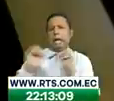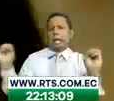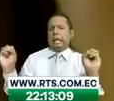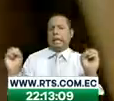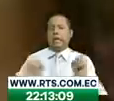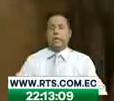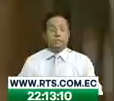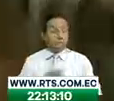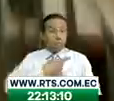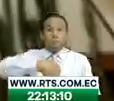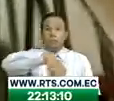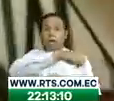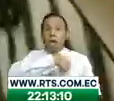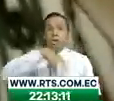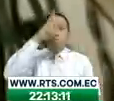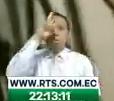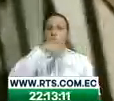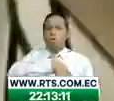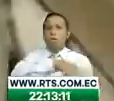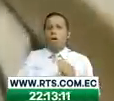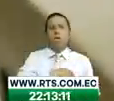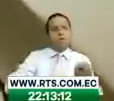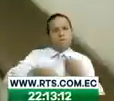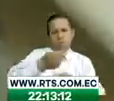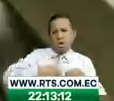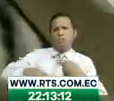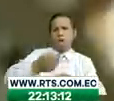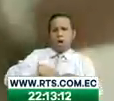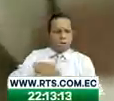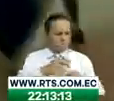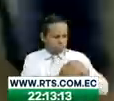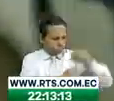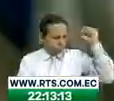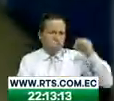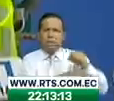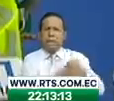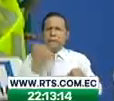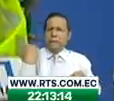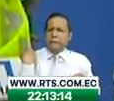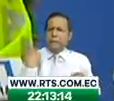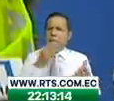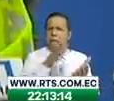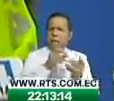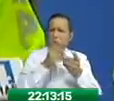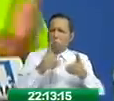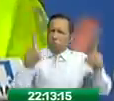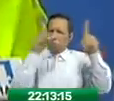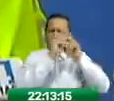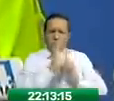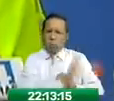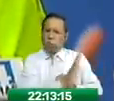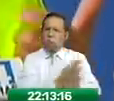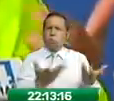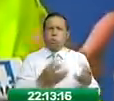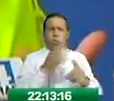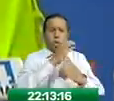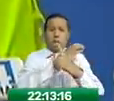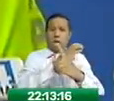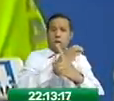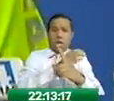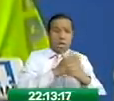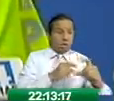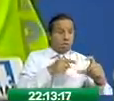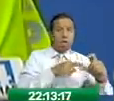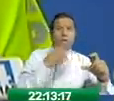los tramitadores, en otras palabras. Encontramos documentación, encontramos certificados médicos e incluso encontramos un carnet que ya estaba listo